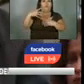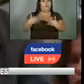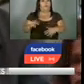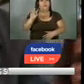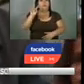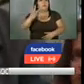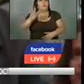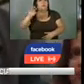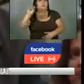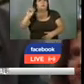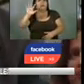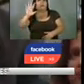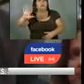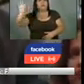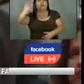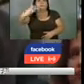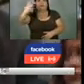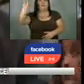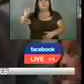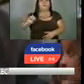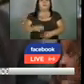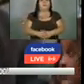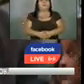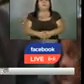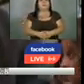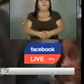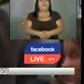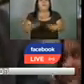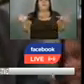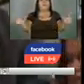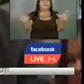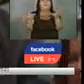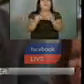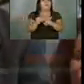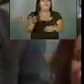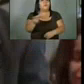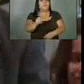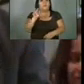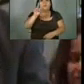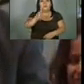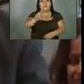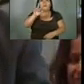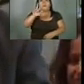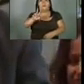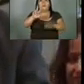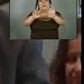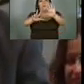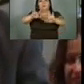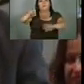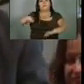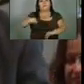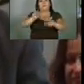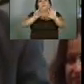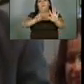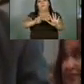205% para hacer un total de 238 mil